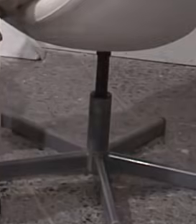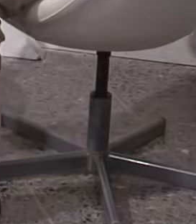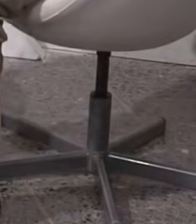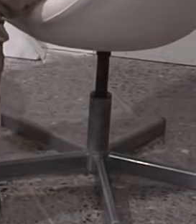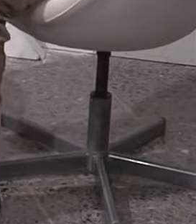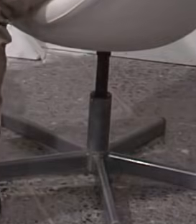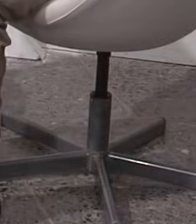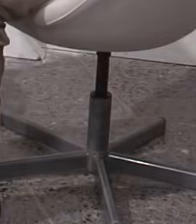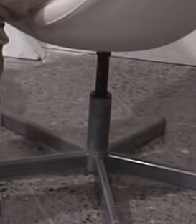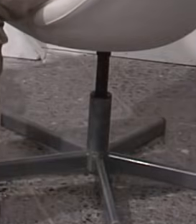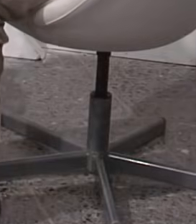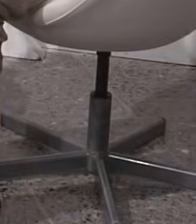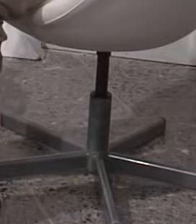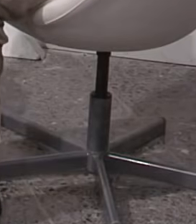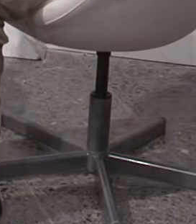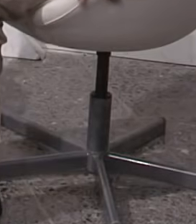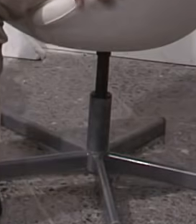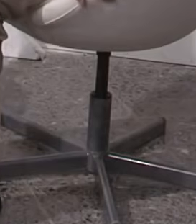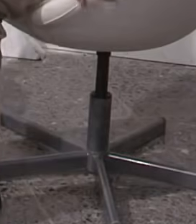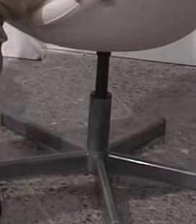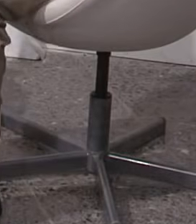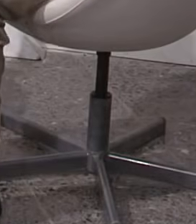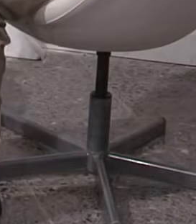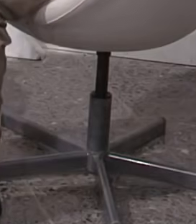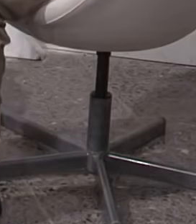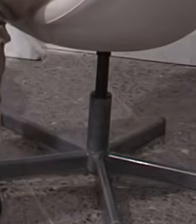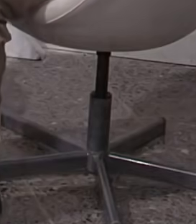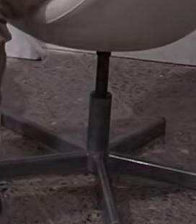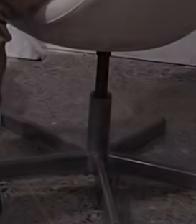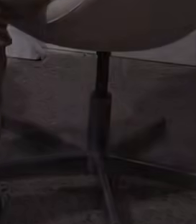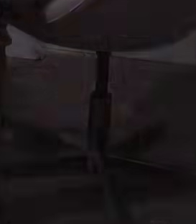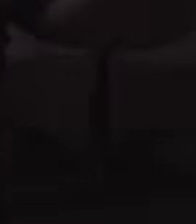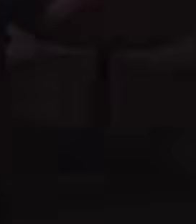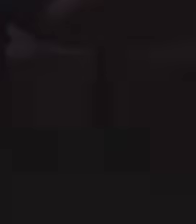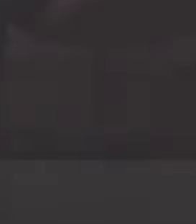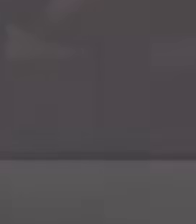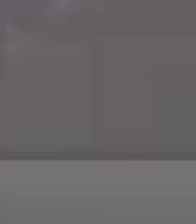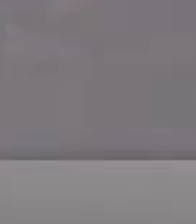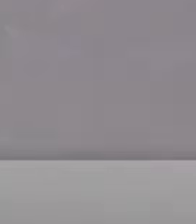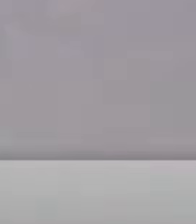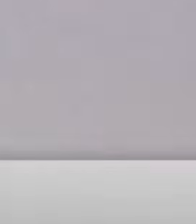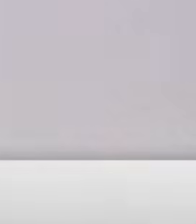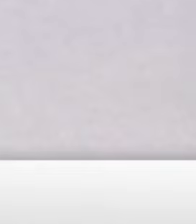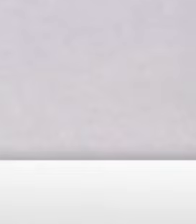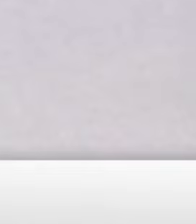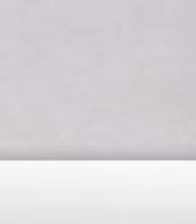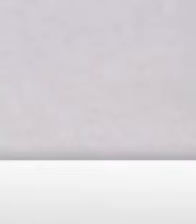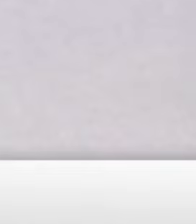Gracias, Jorge. Muchísimas gracias, Eri, muchísimas gracias.